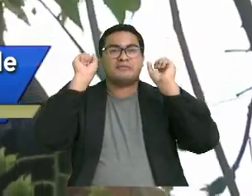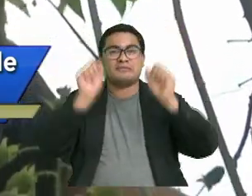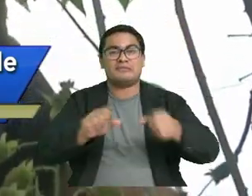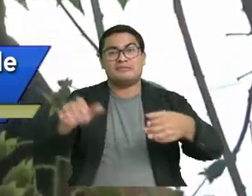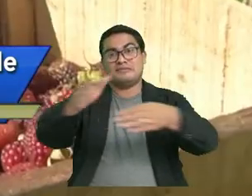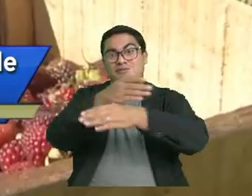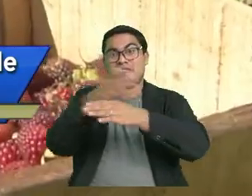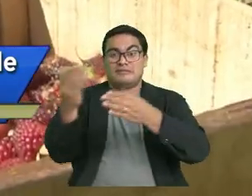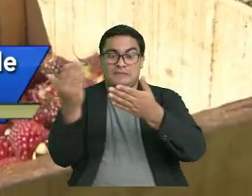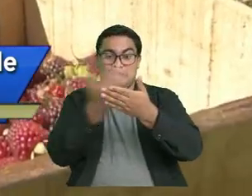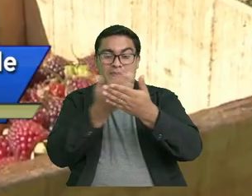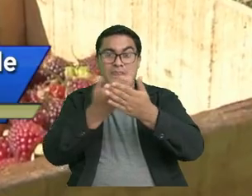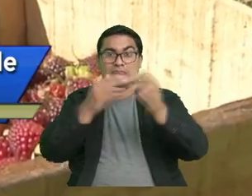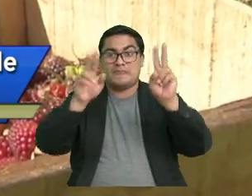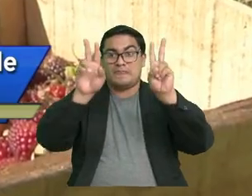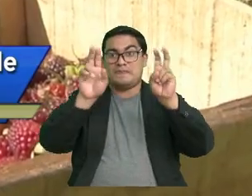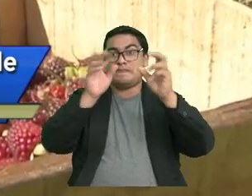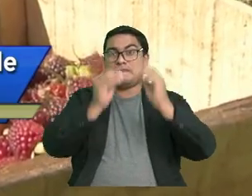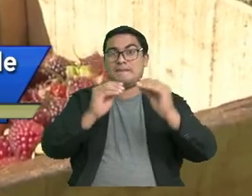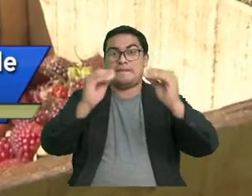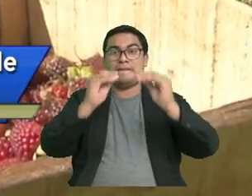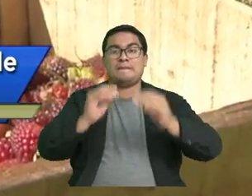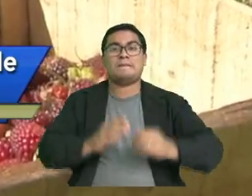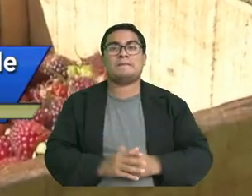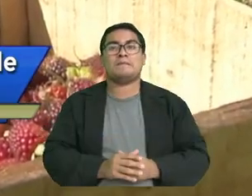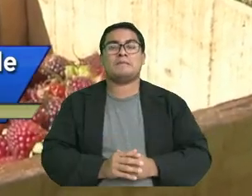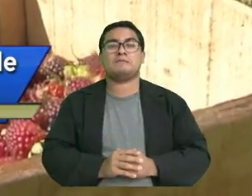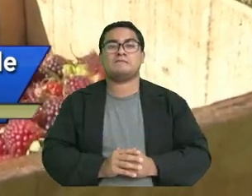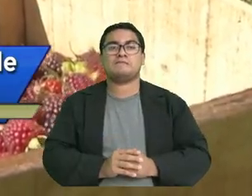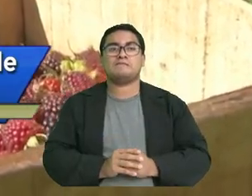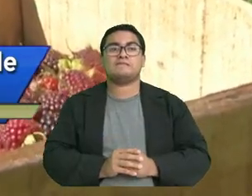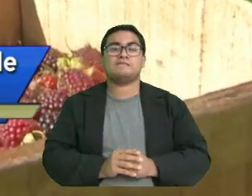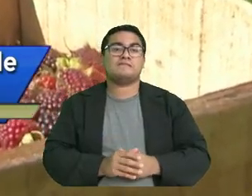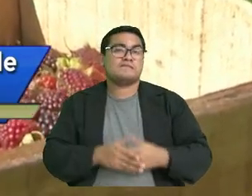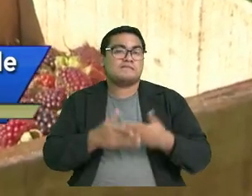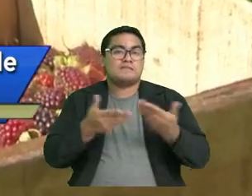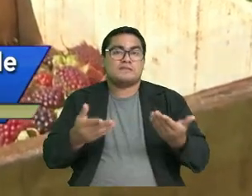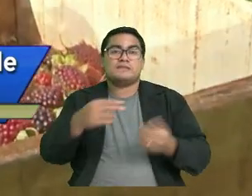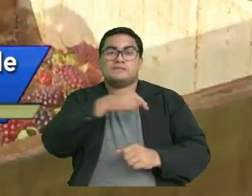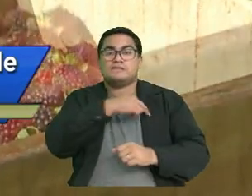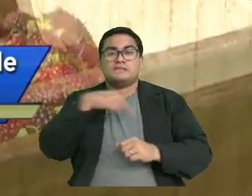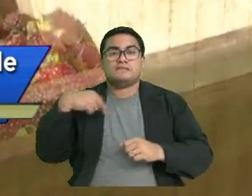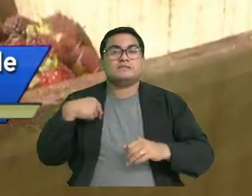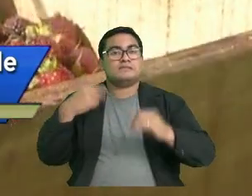a todas estas carreras en materia educativa. Entonces nosotros también